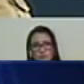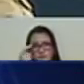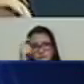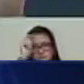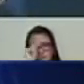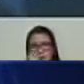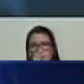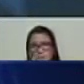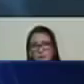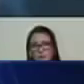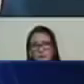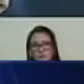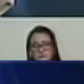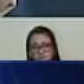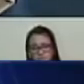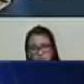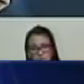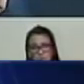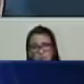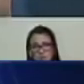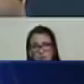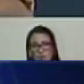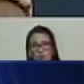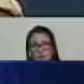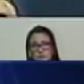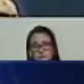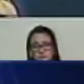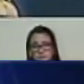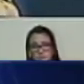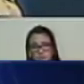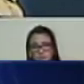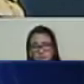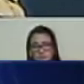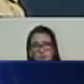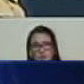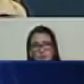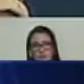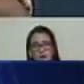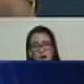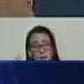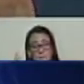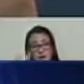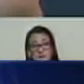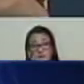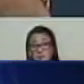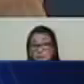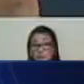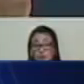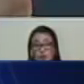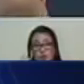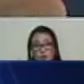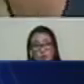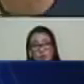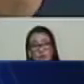La diferencia de votos entre el presidente Maduro y el señor Falcón fue de